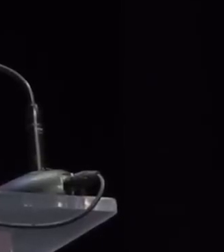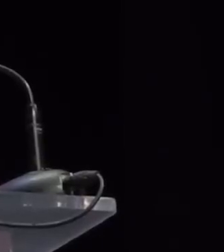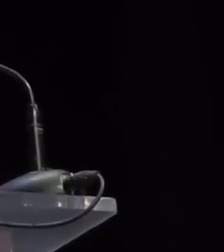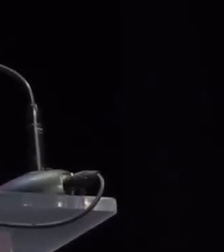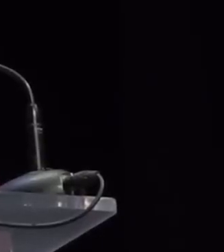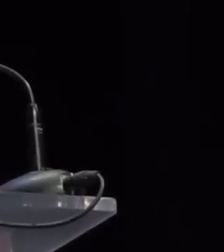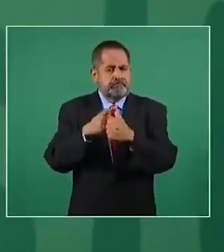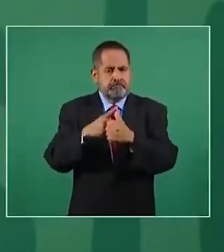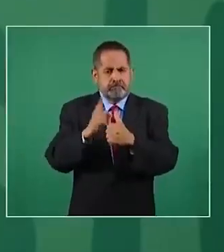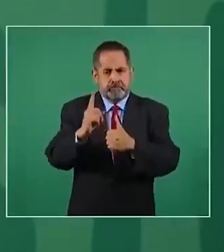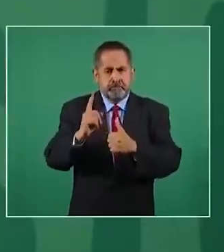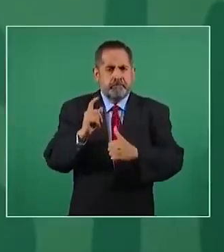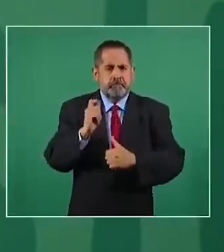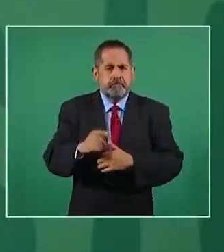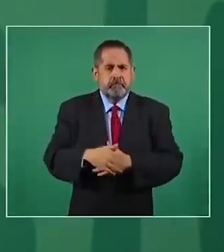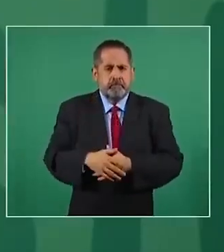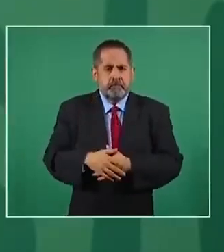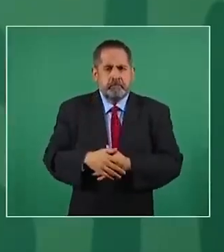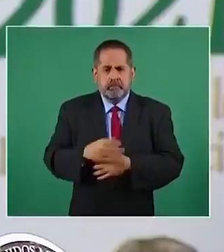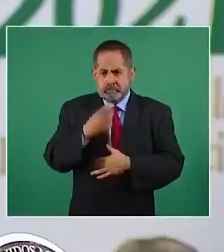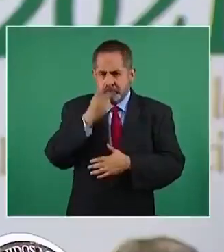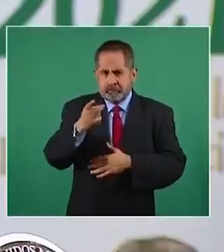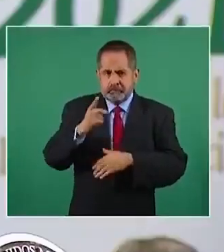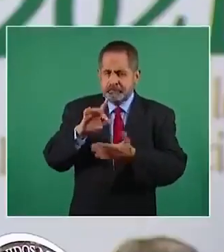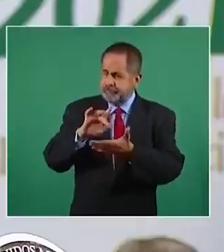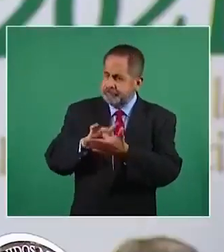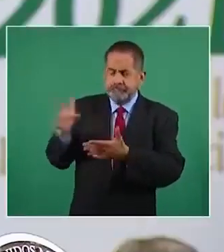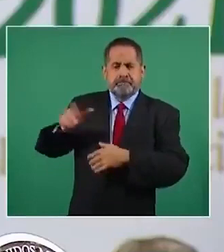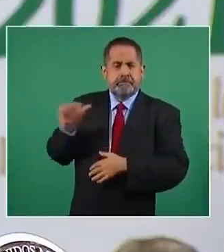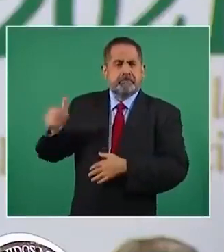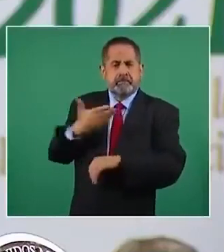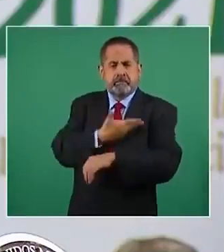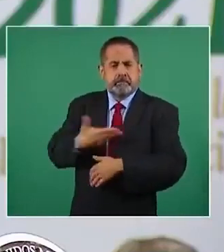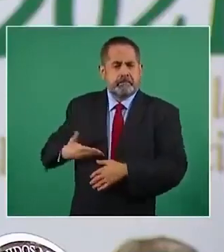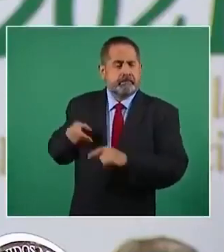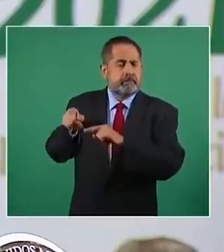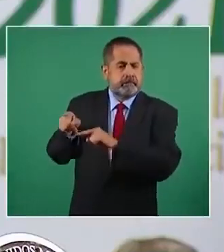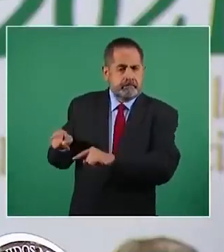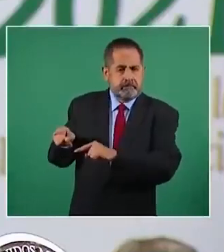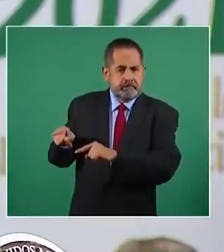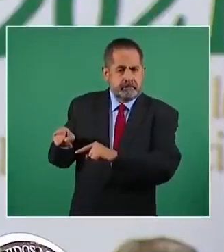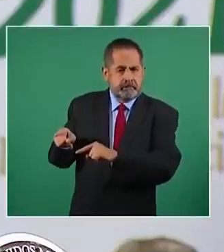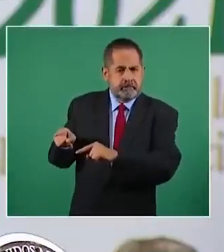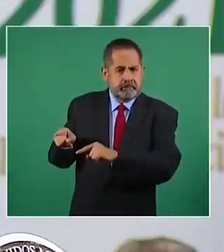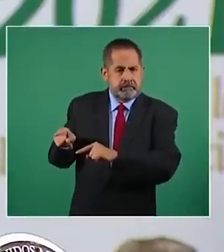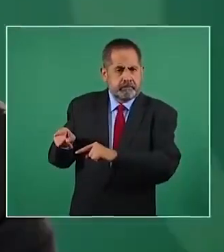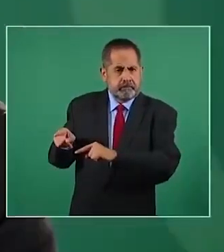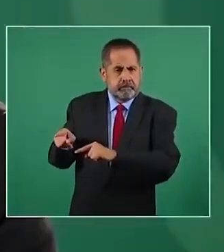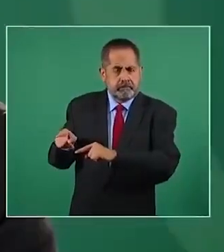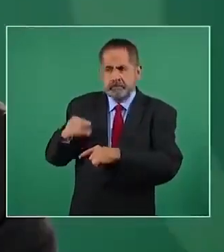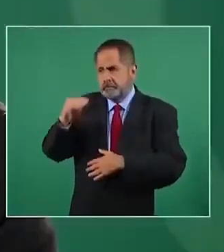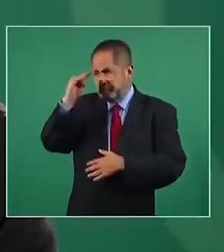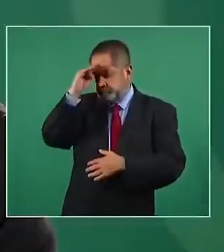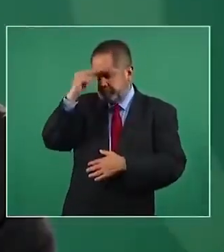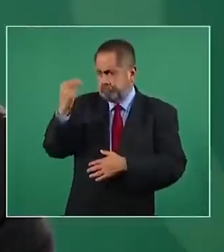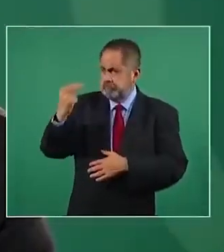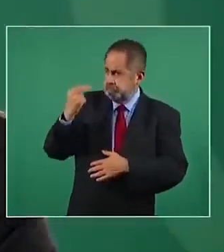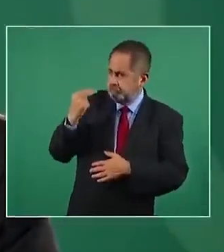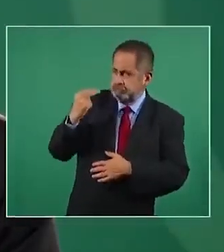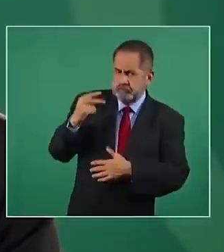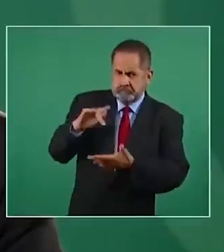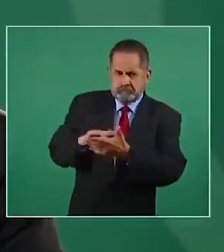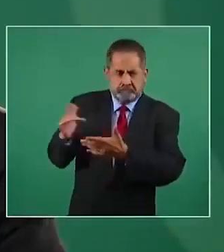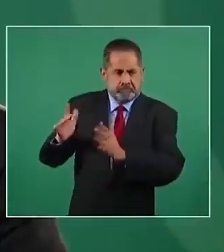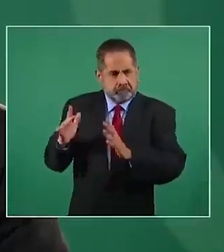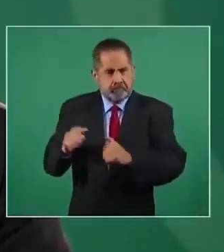en la delantera mientras que los simpatizantes de Marcelo ebrard no paran y llevaron a cabo un